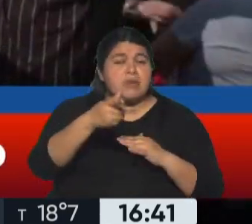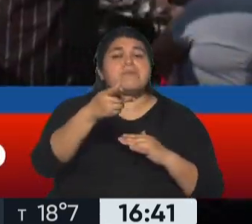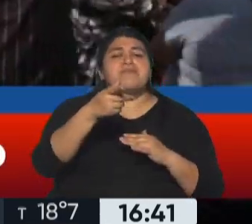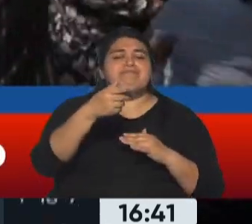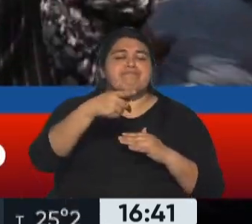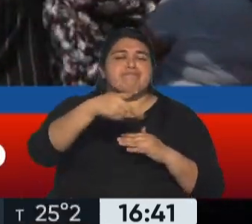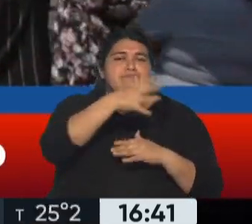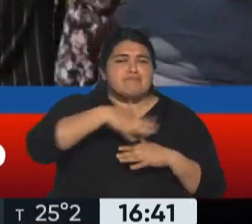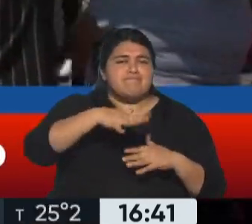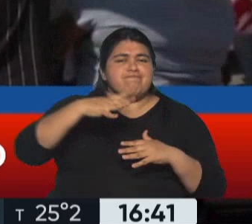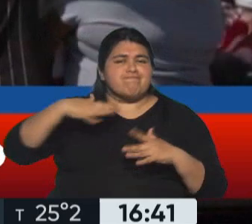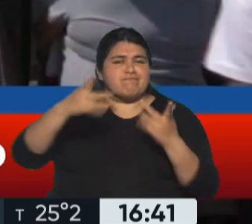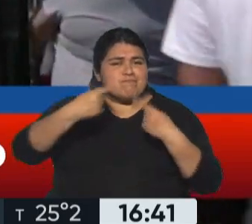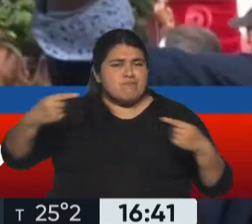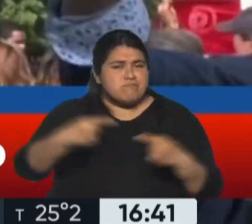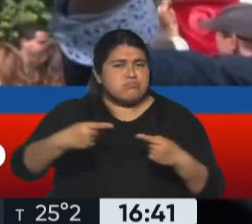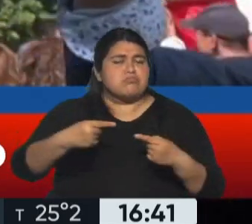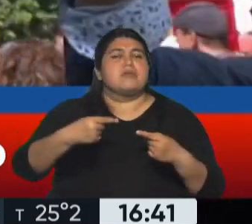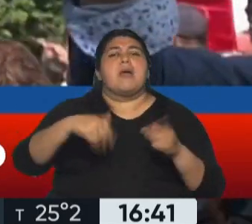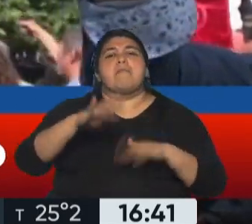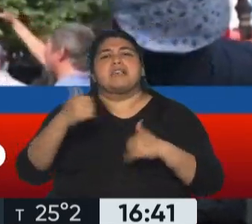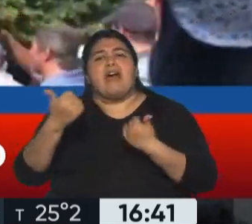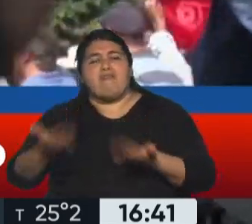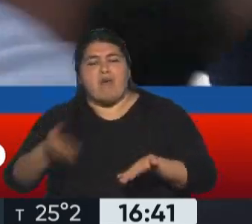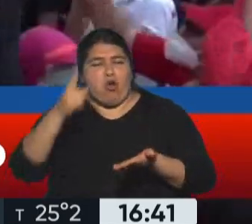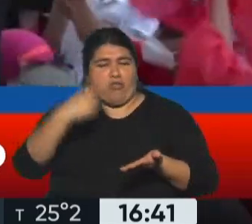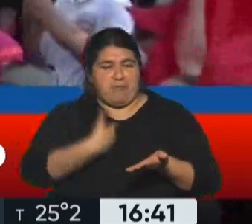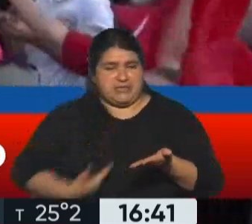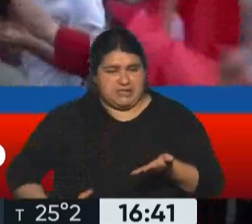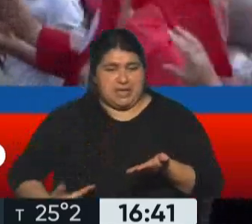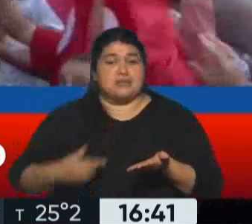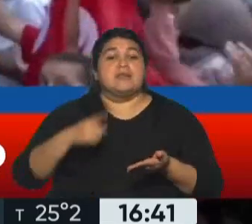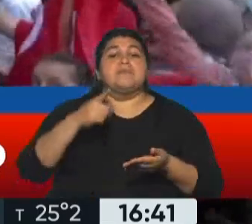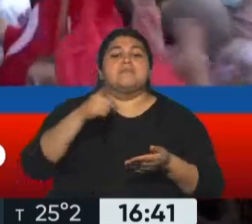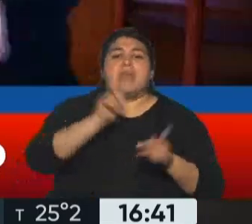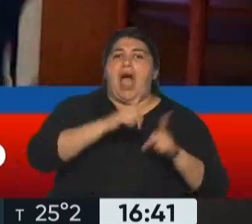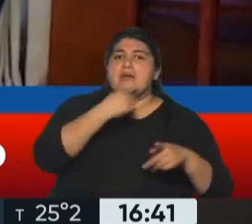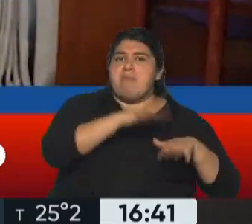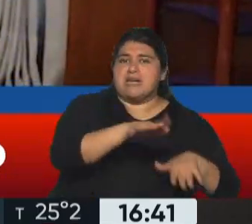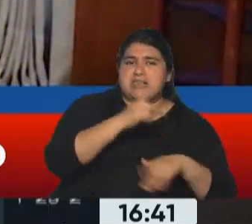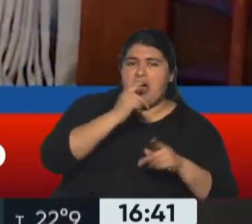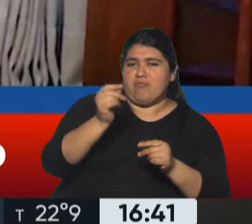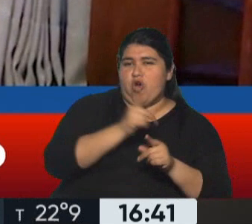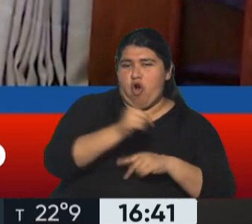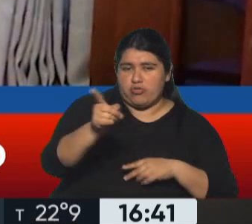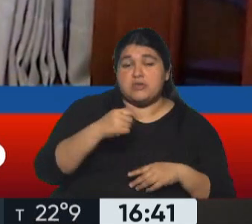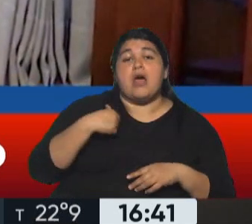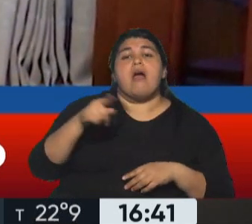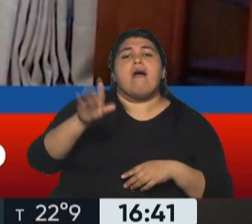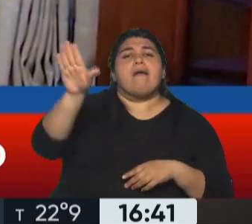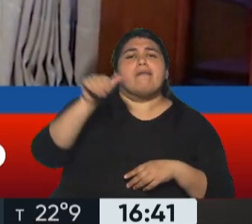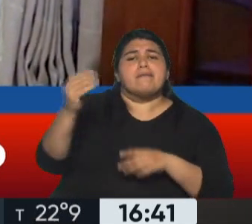polarizado en el que se suceden las marchas en contra y a favor de Saied, quien jugó una carta inesperada al nombrar primera ministra a